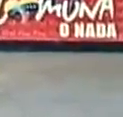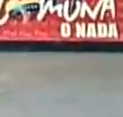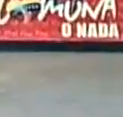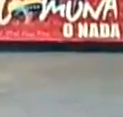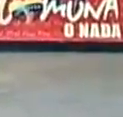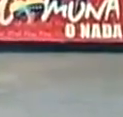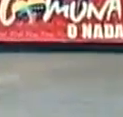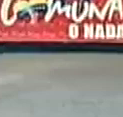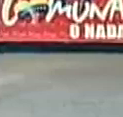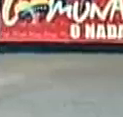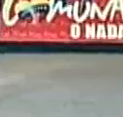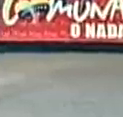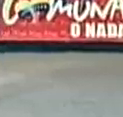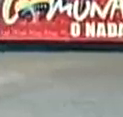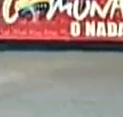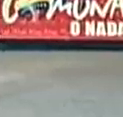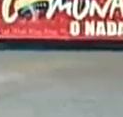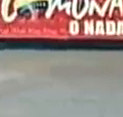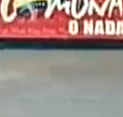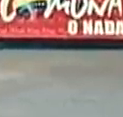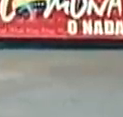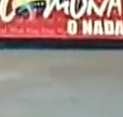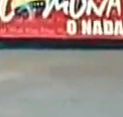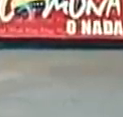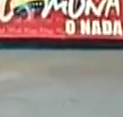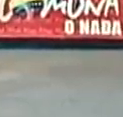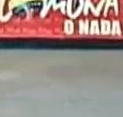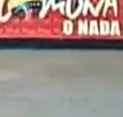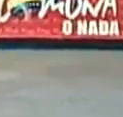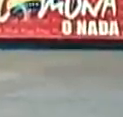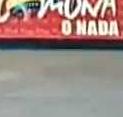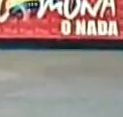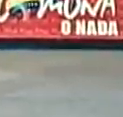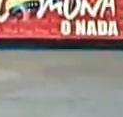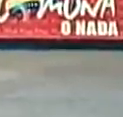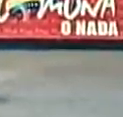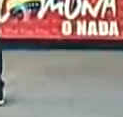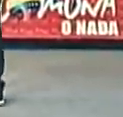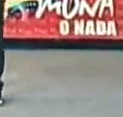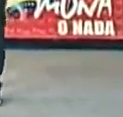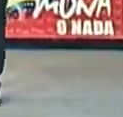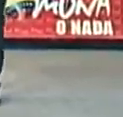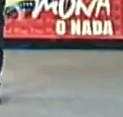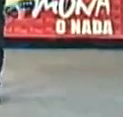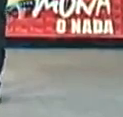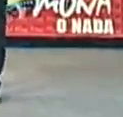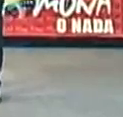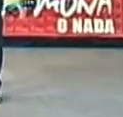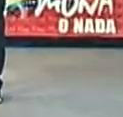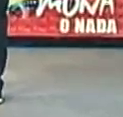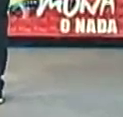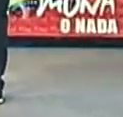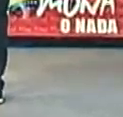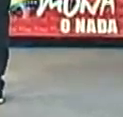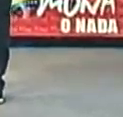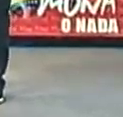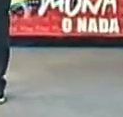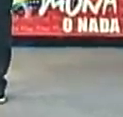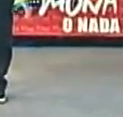el futuro de toda la nación. Mi gente lo sabe, que el futuro son las ciudades comunales, ecosocialismo, inclusión